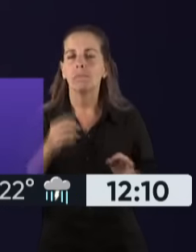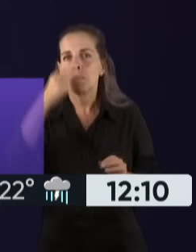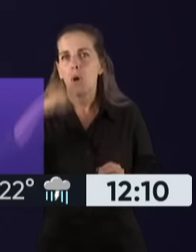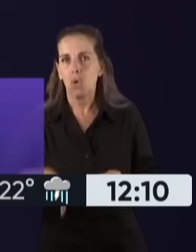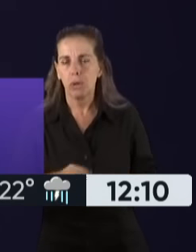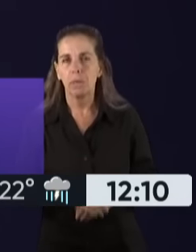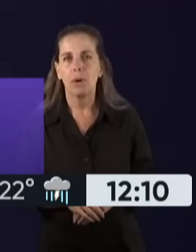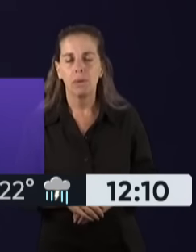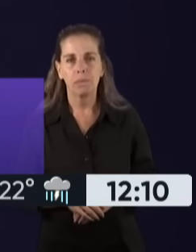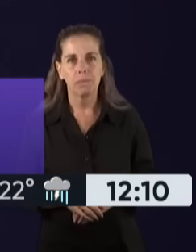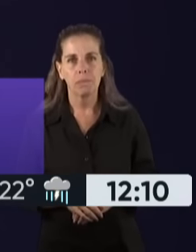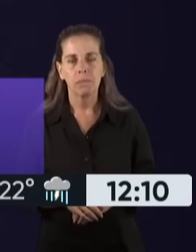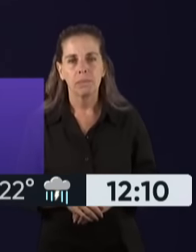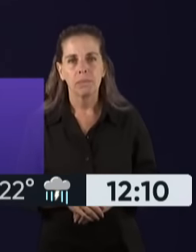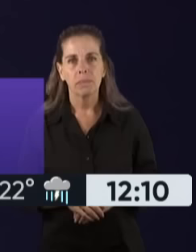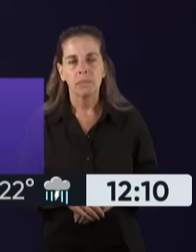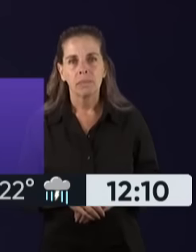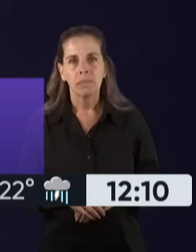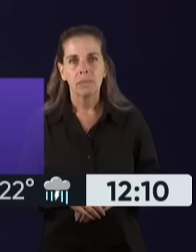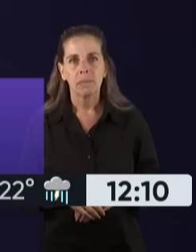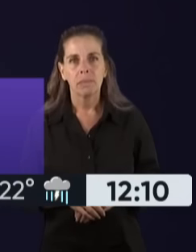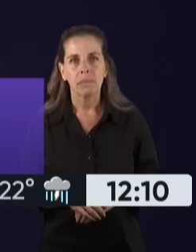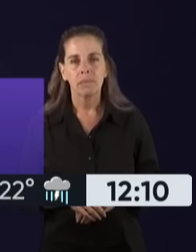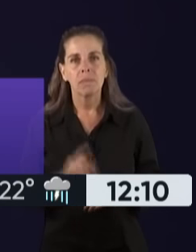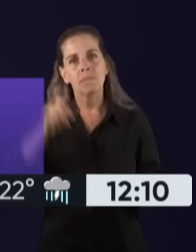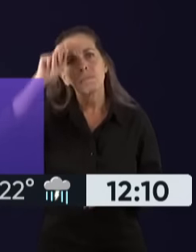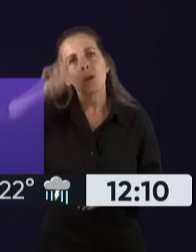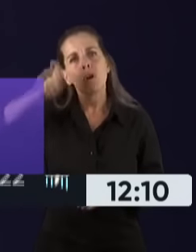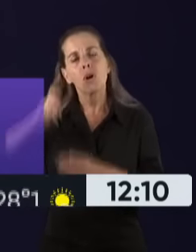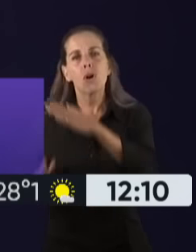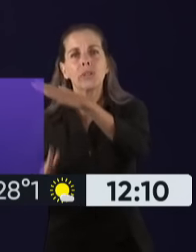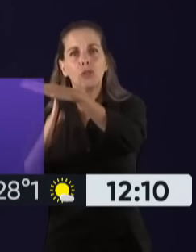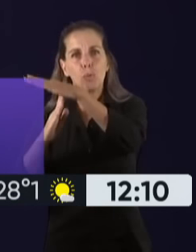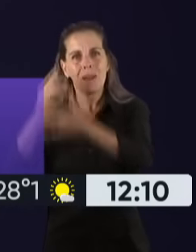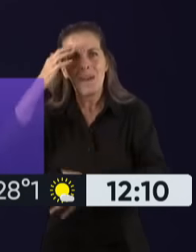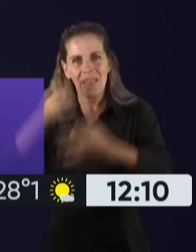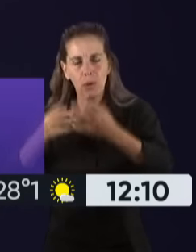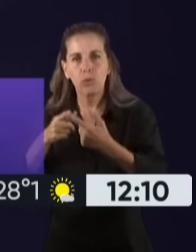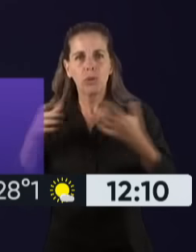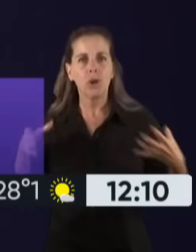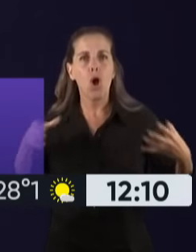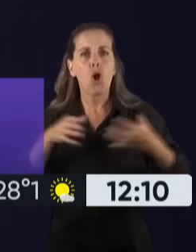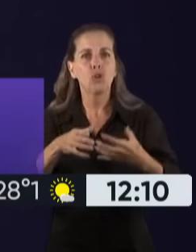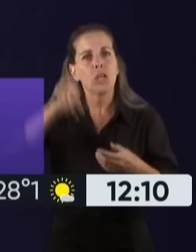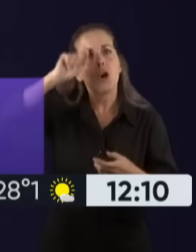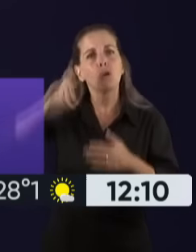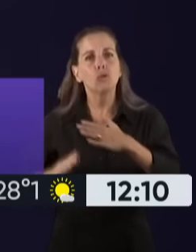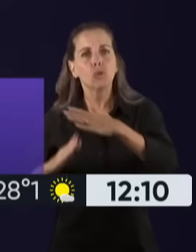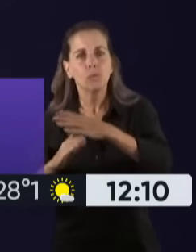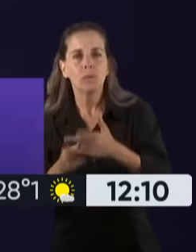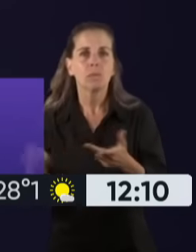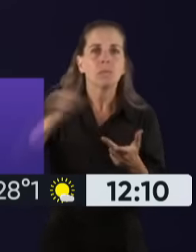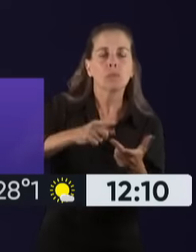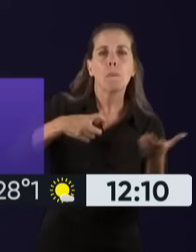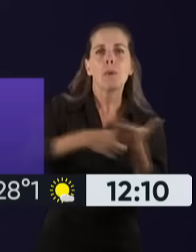el compromiso que mostró la Corte Suprema de Justicia el consejo de la magistratura la procuración